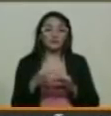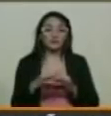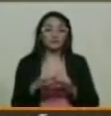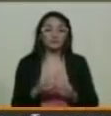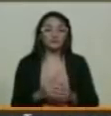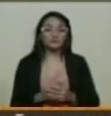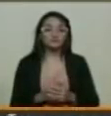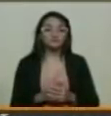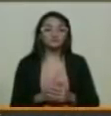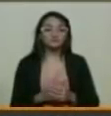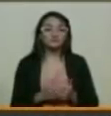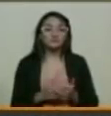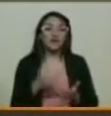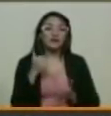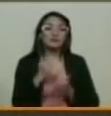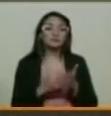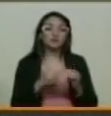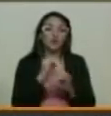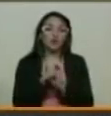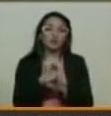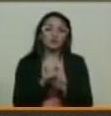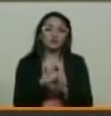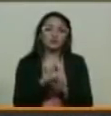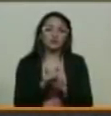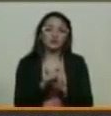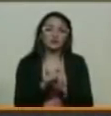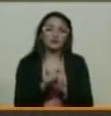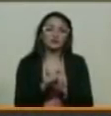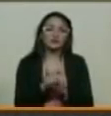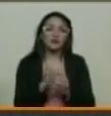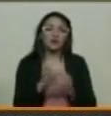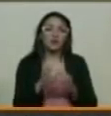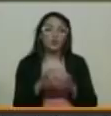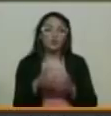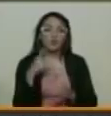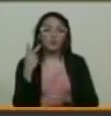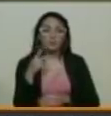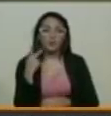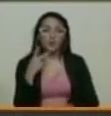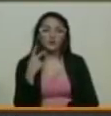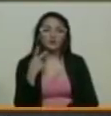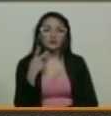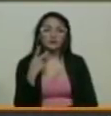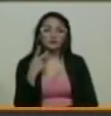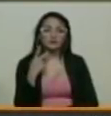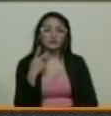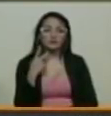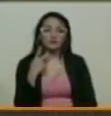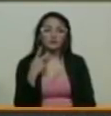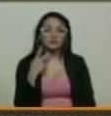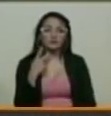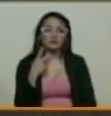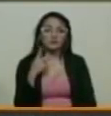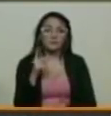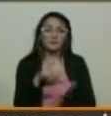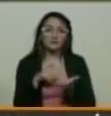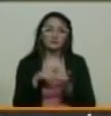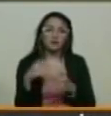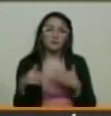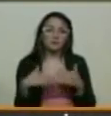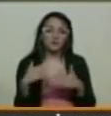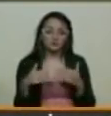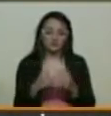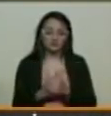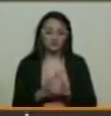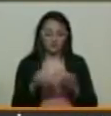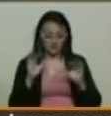La inscripción por internet para las organizaciones con fines políticos que van a participar en este proceso se va a hacer entre